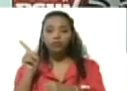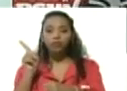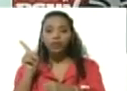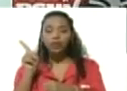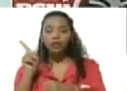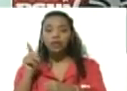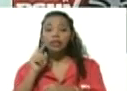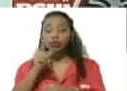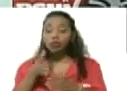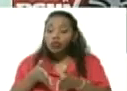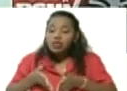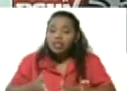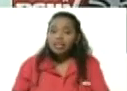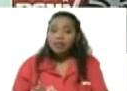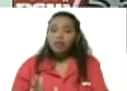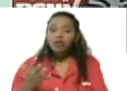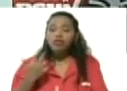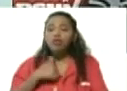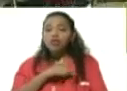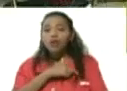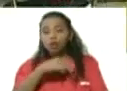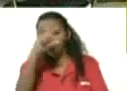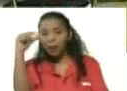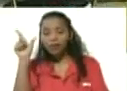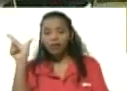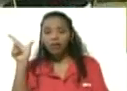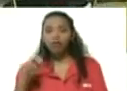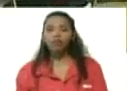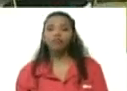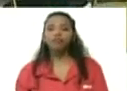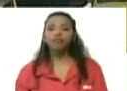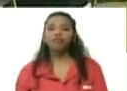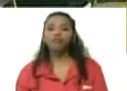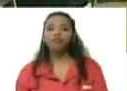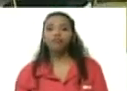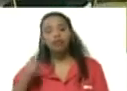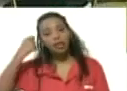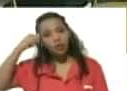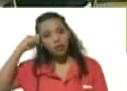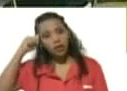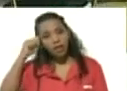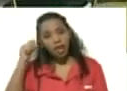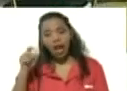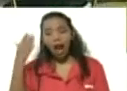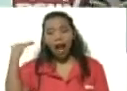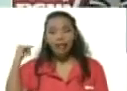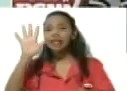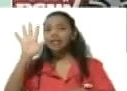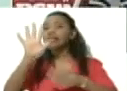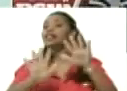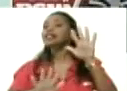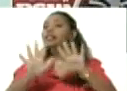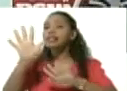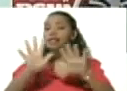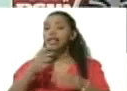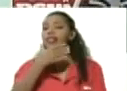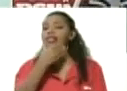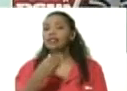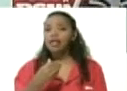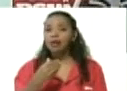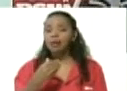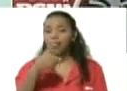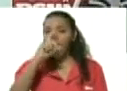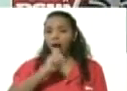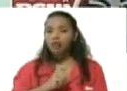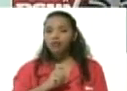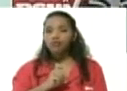génesis, el nacimiento de nuestro partido. Recuerden que fue aquel 15 de diciembre del año